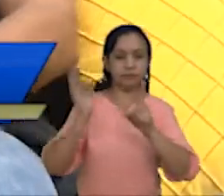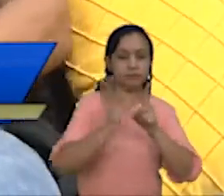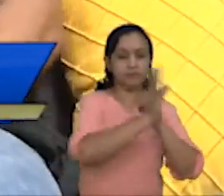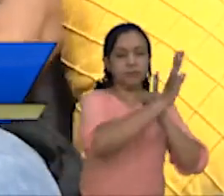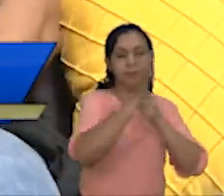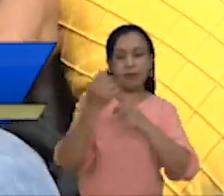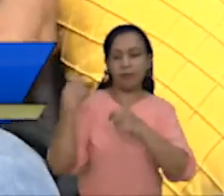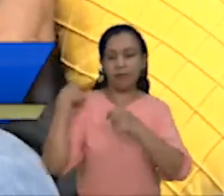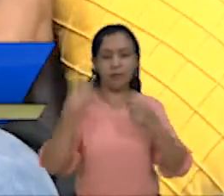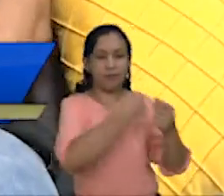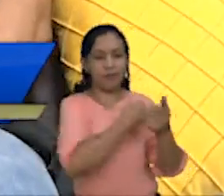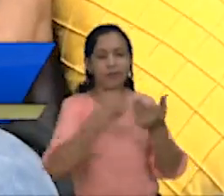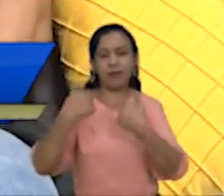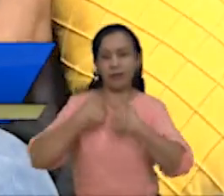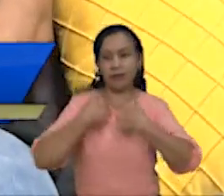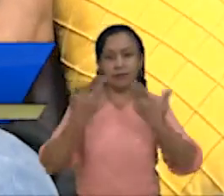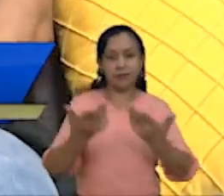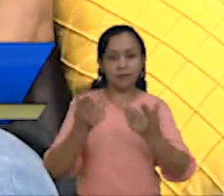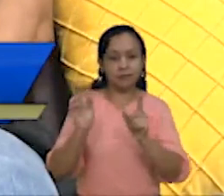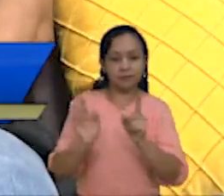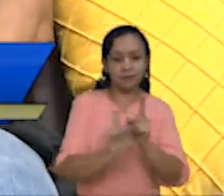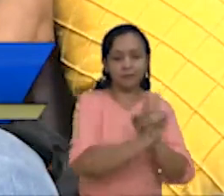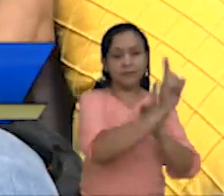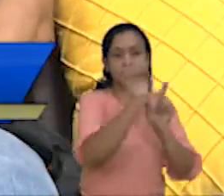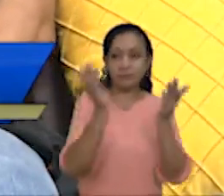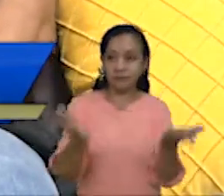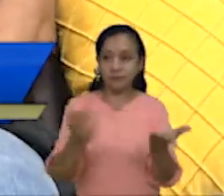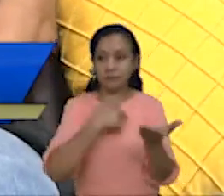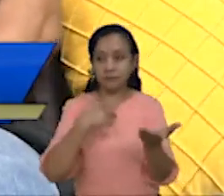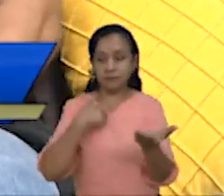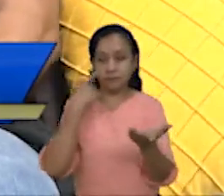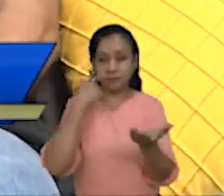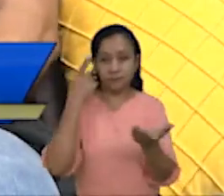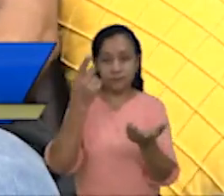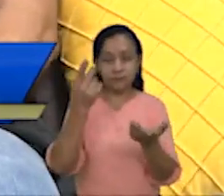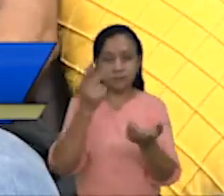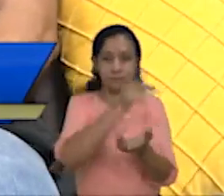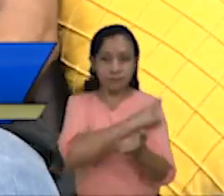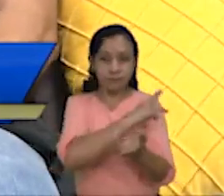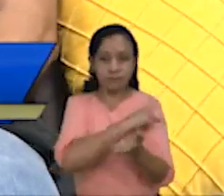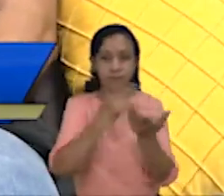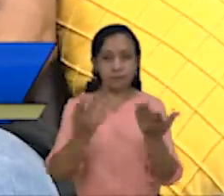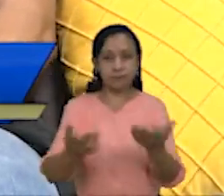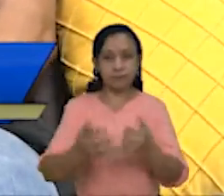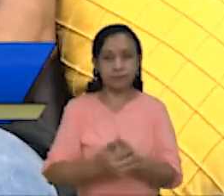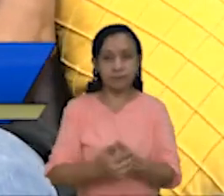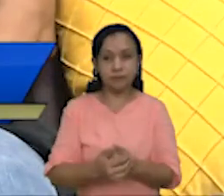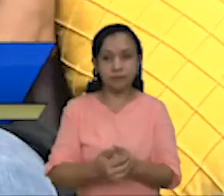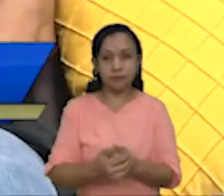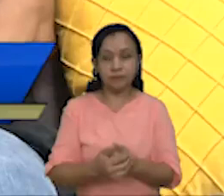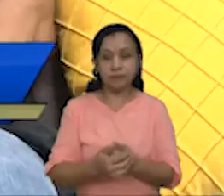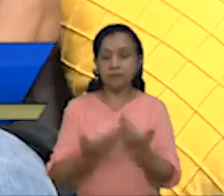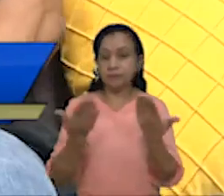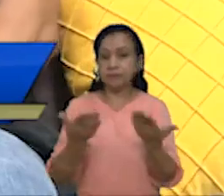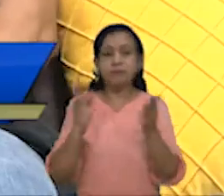me está golpeando, me está maltratando, y venís y no te quitan el camino que está viendo quién es la policía. Y no solo eso, las ofensas, ¿no? Ajá. ¿En qué